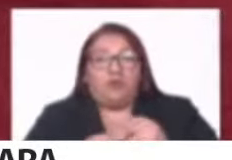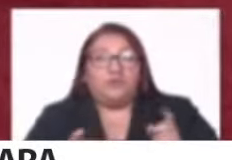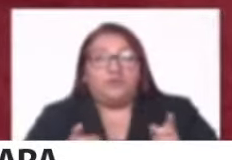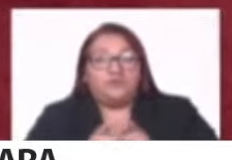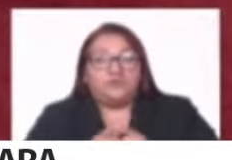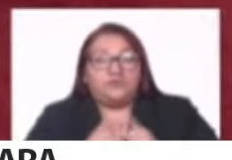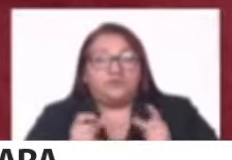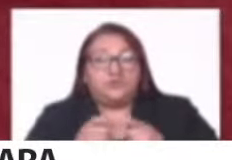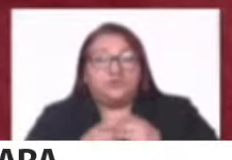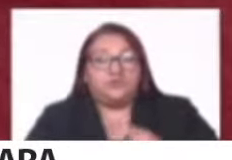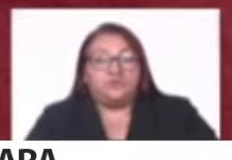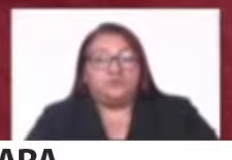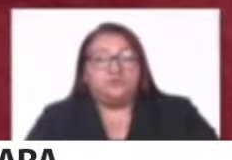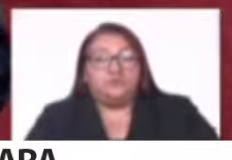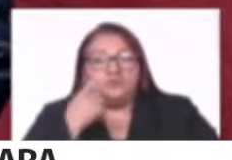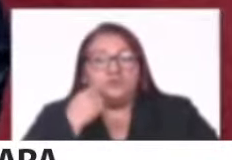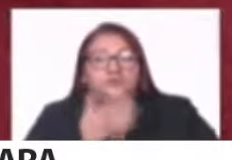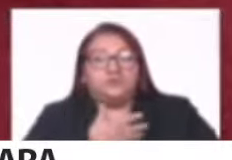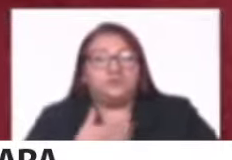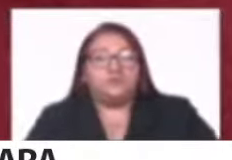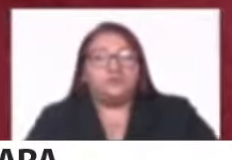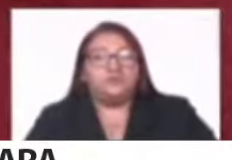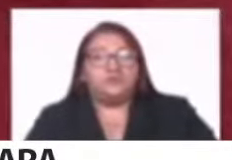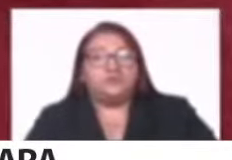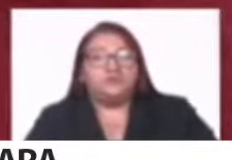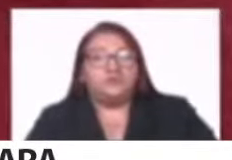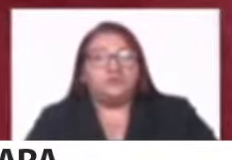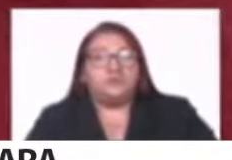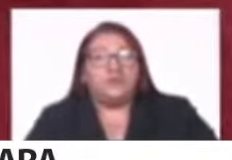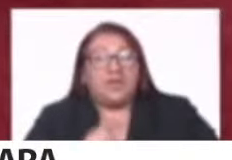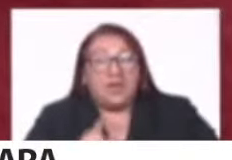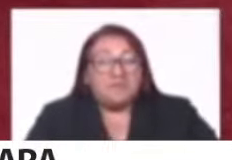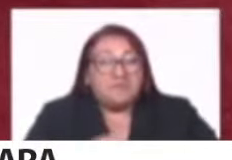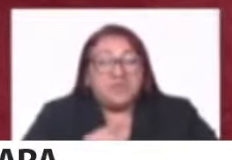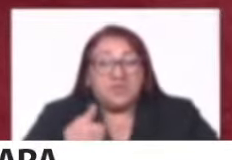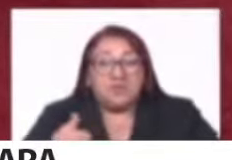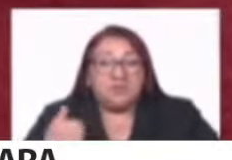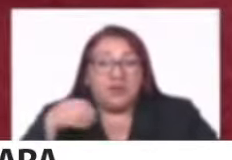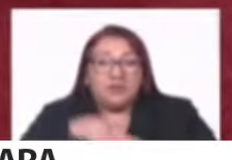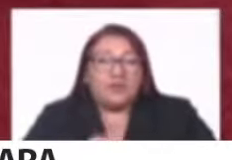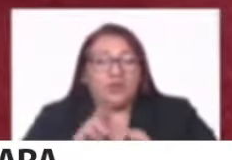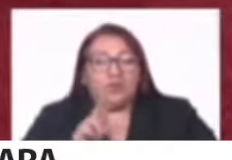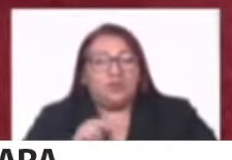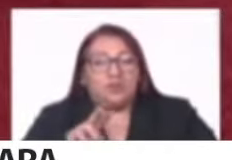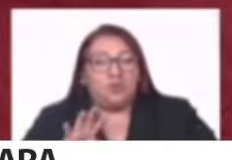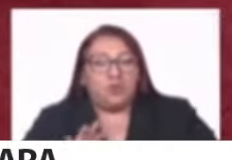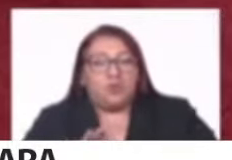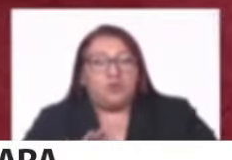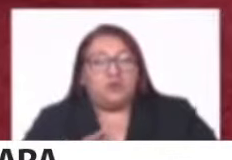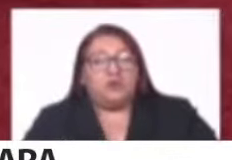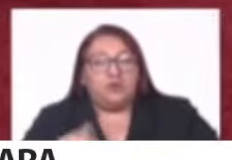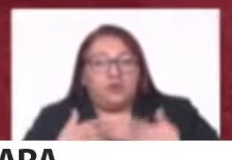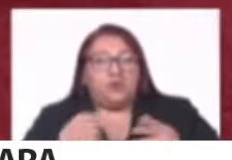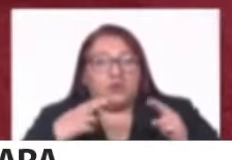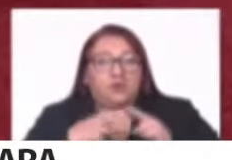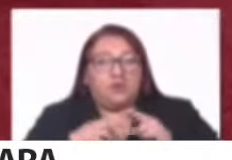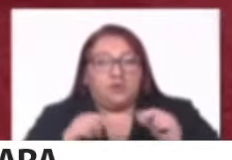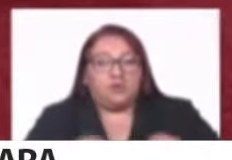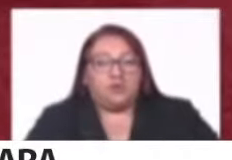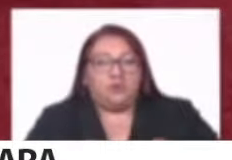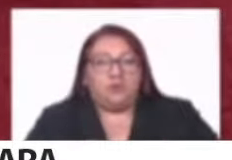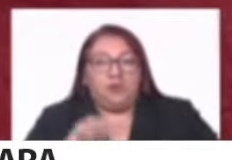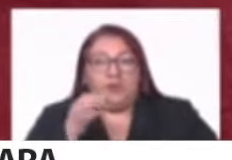señores congresistas, señor presidente, las principales intervenciones en el 2024 se pueden encontrar en